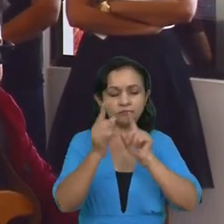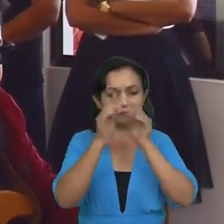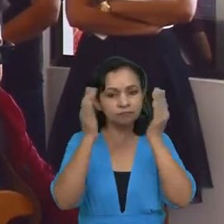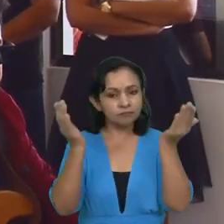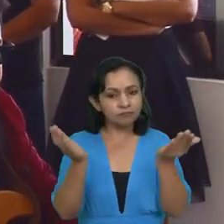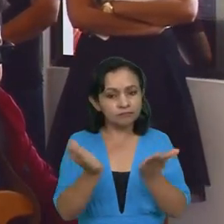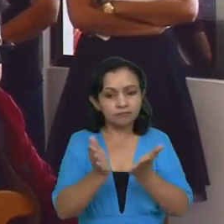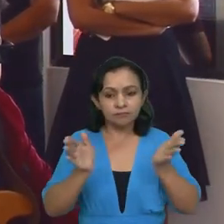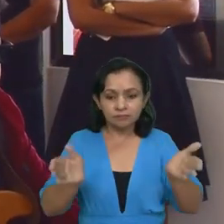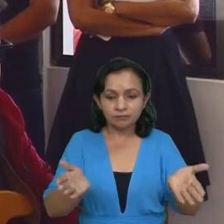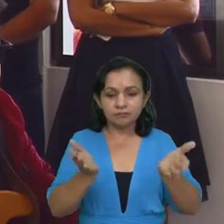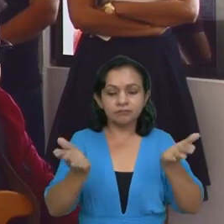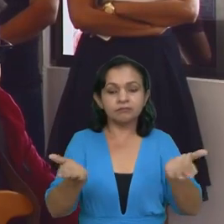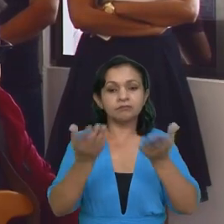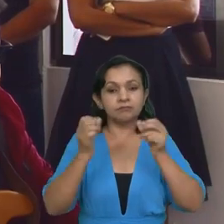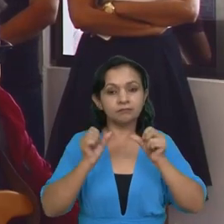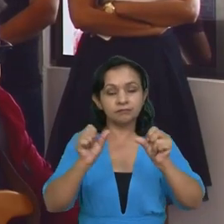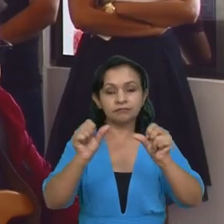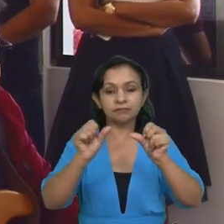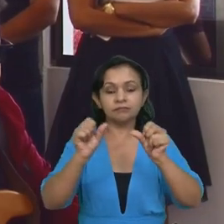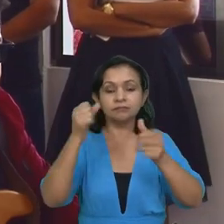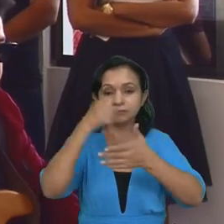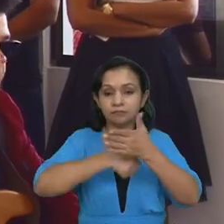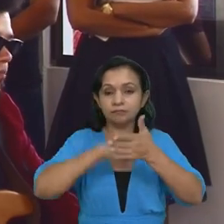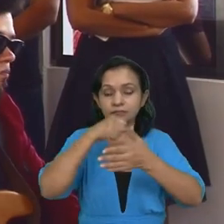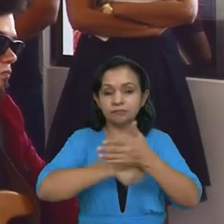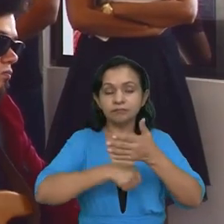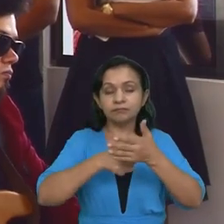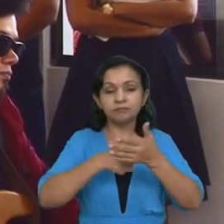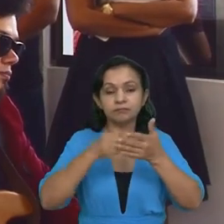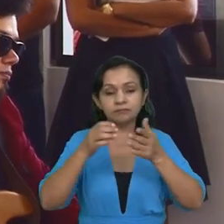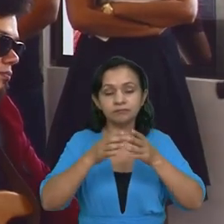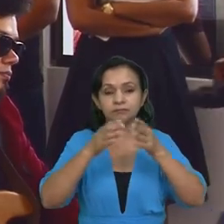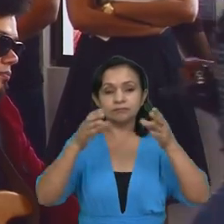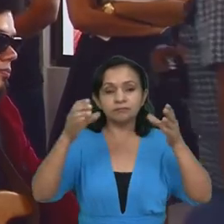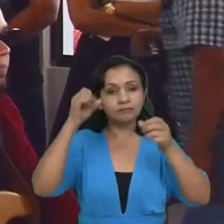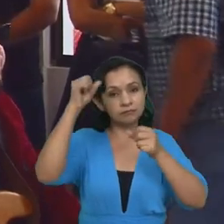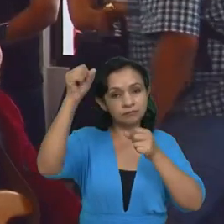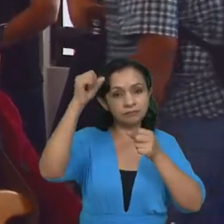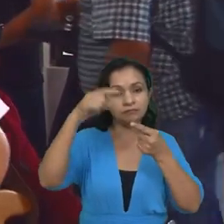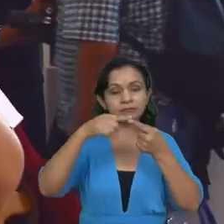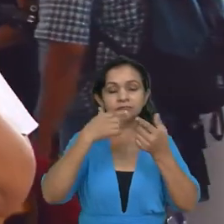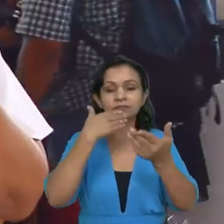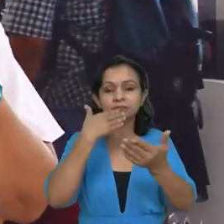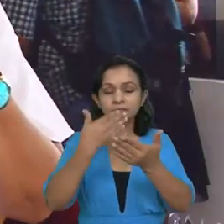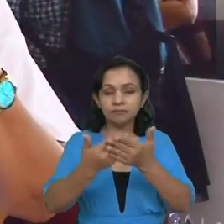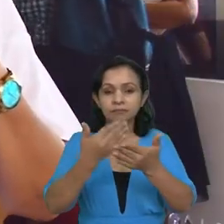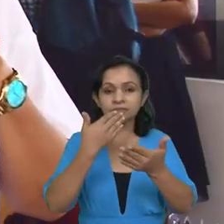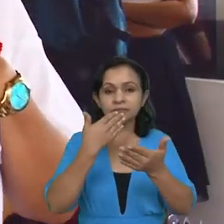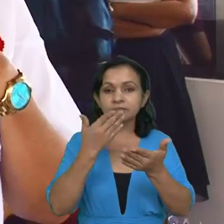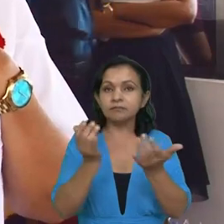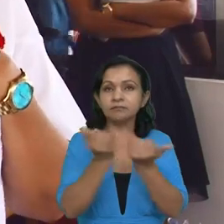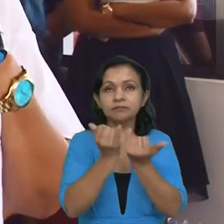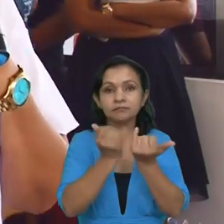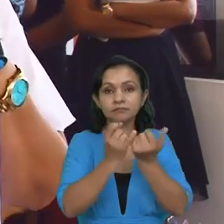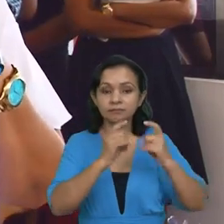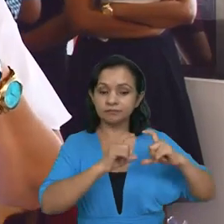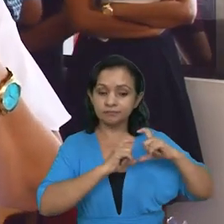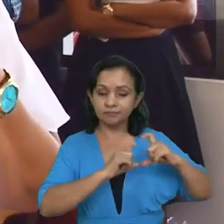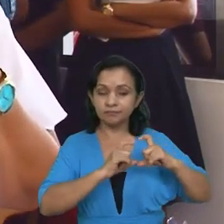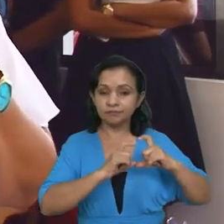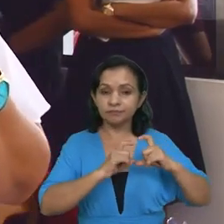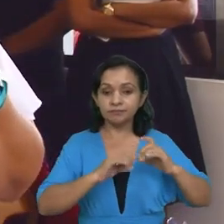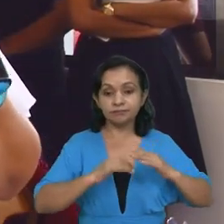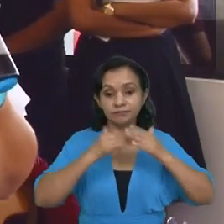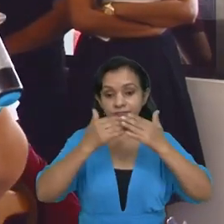motor que nos impulsa a seguir luchando por crecer en victoria gracias de yerma de corazón porque ese vientre